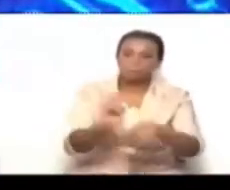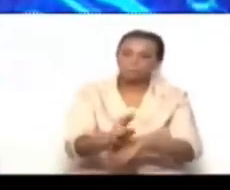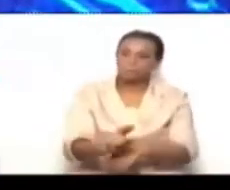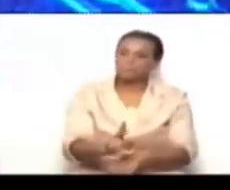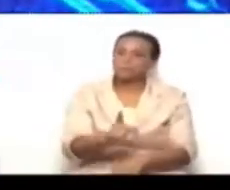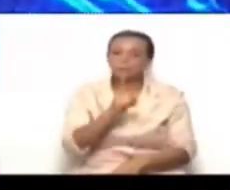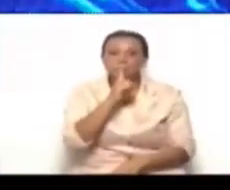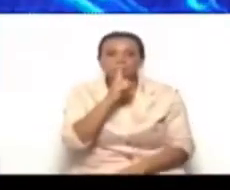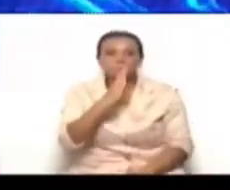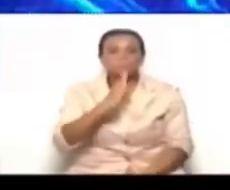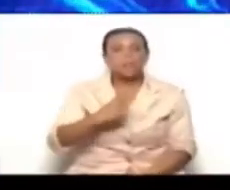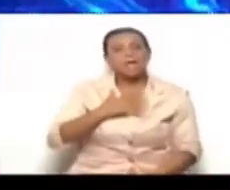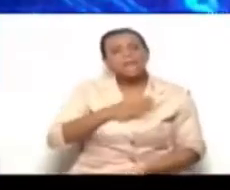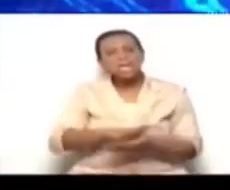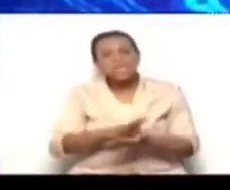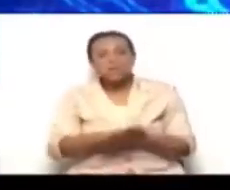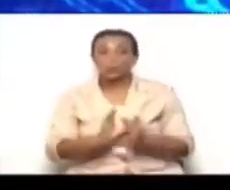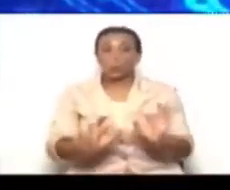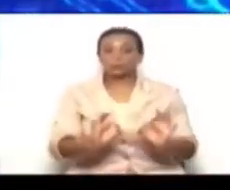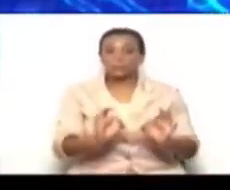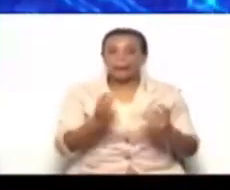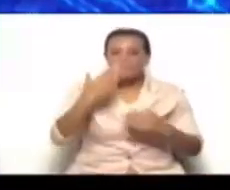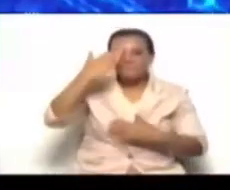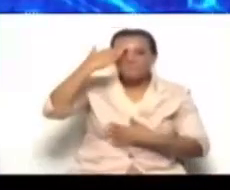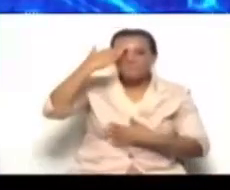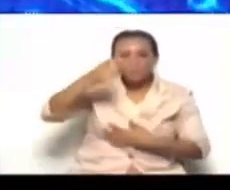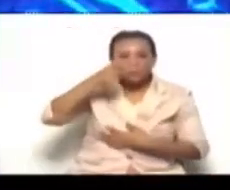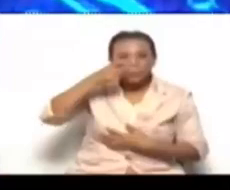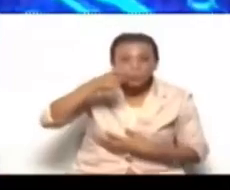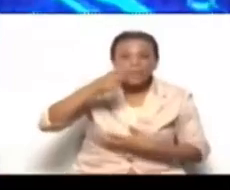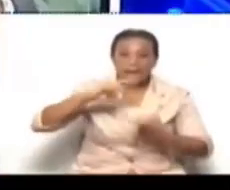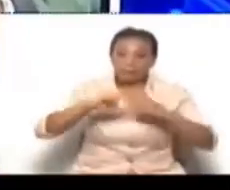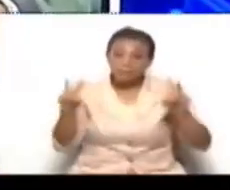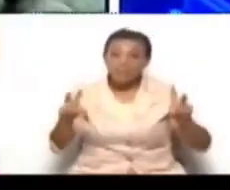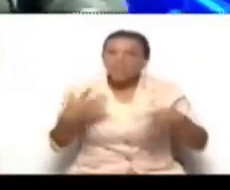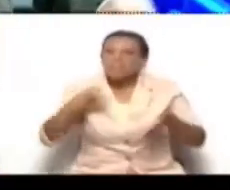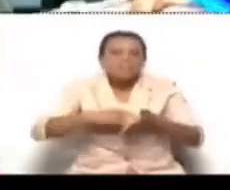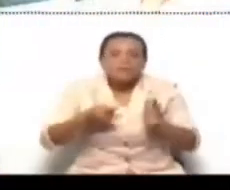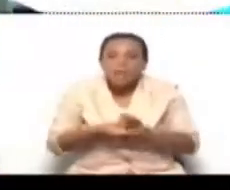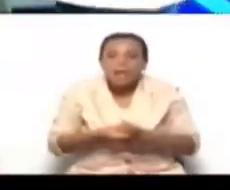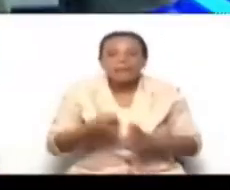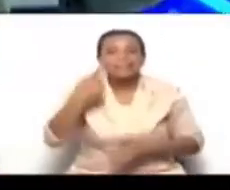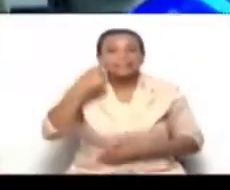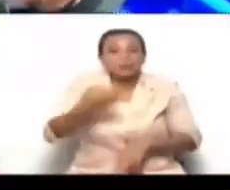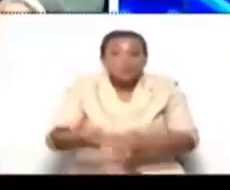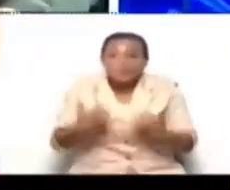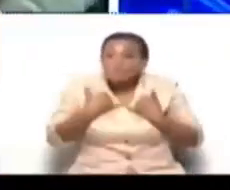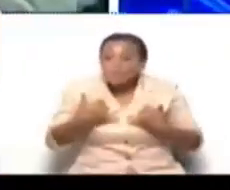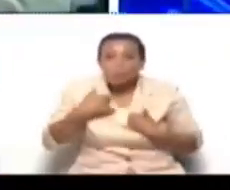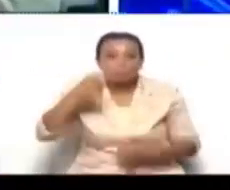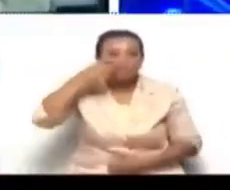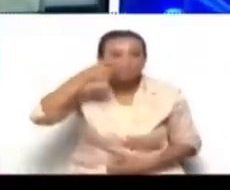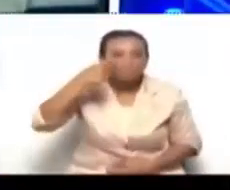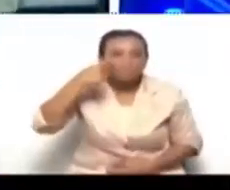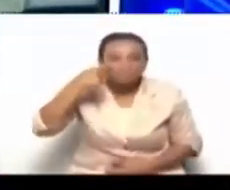podemos bajar la guardia ni un segundo. Porque la garantía de la paz y la estabilidad del país somos